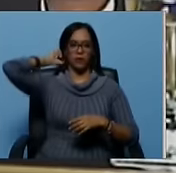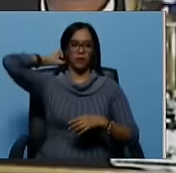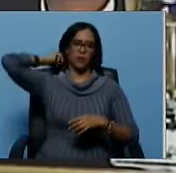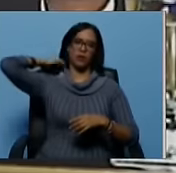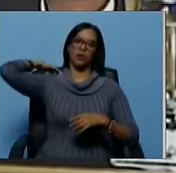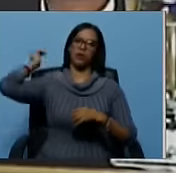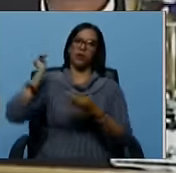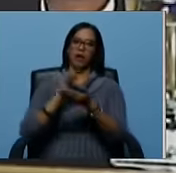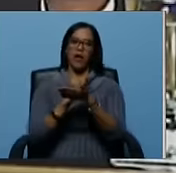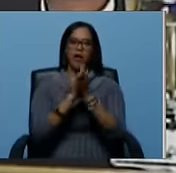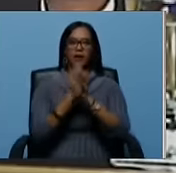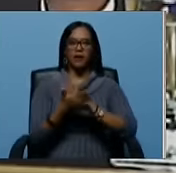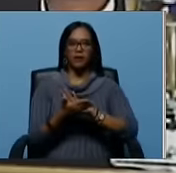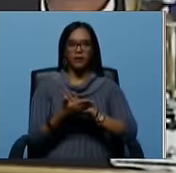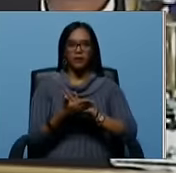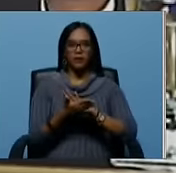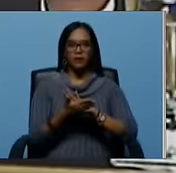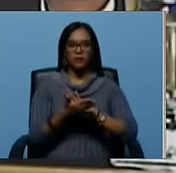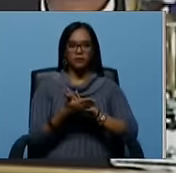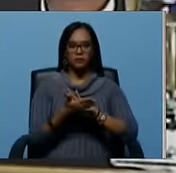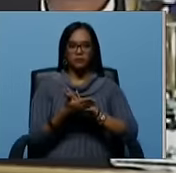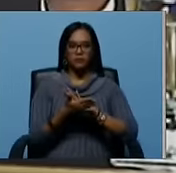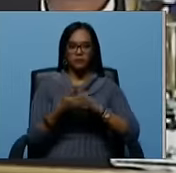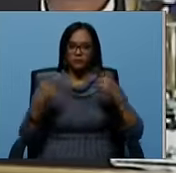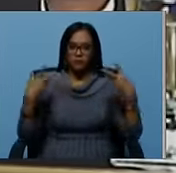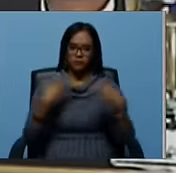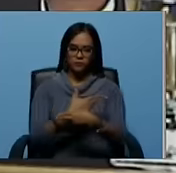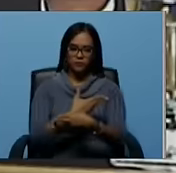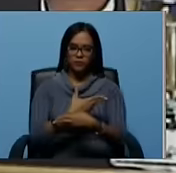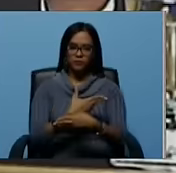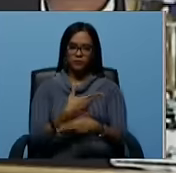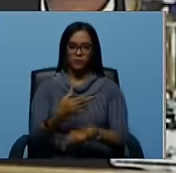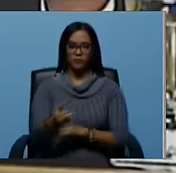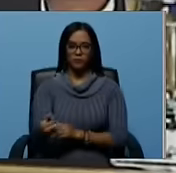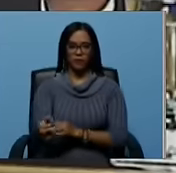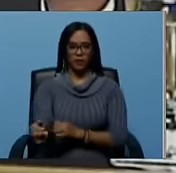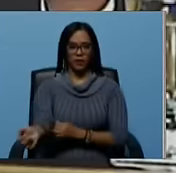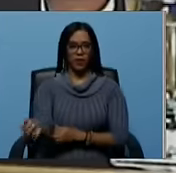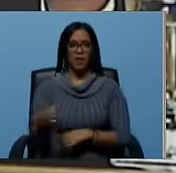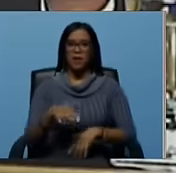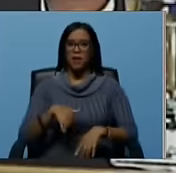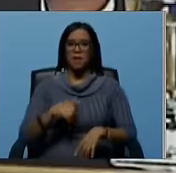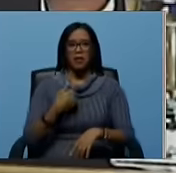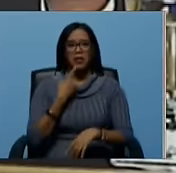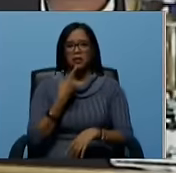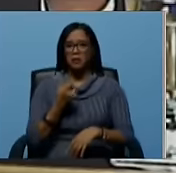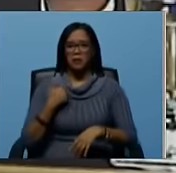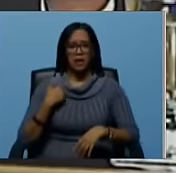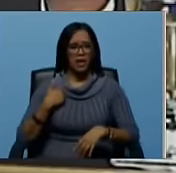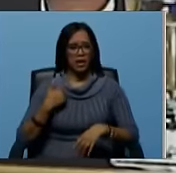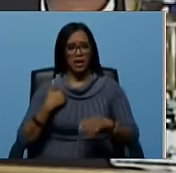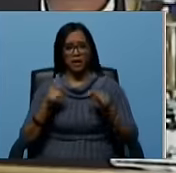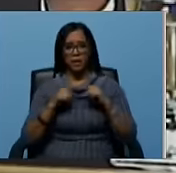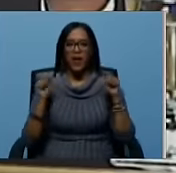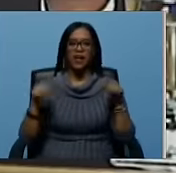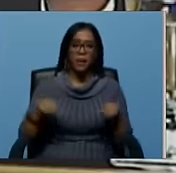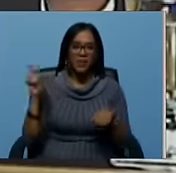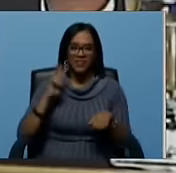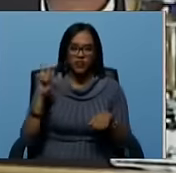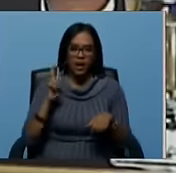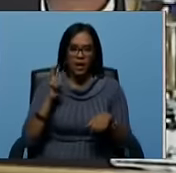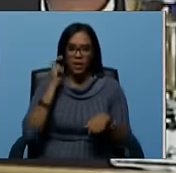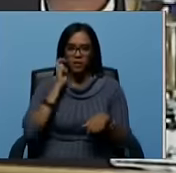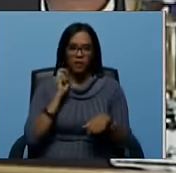cortar, extirpar. Pueden decirnos lo que quieran, pero aquí en Venezuela el fascismo